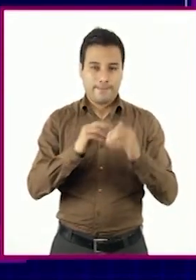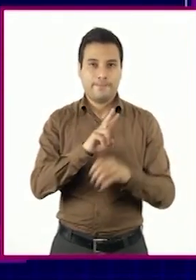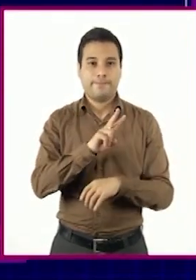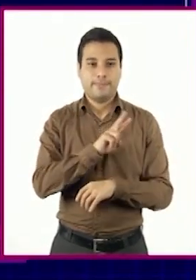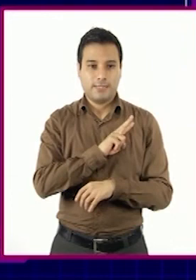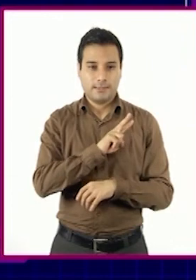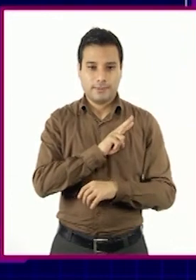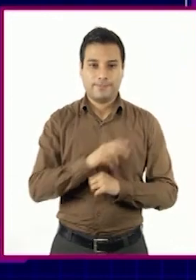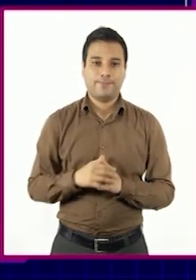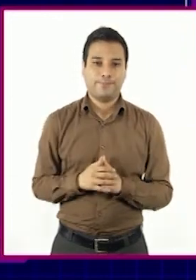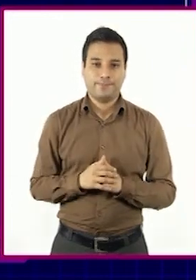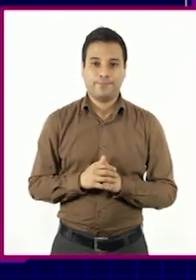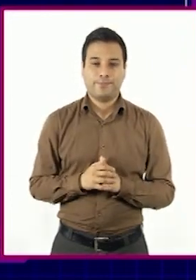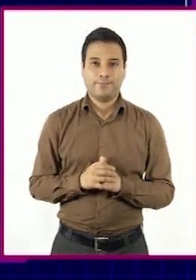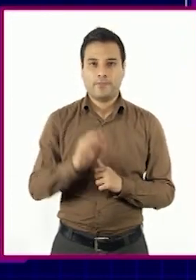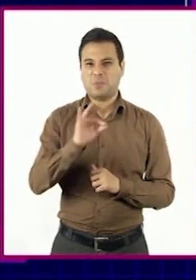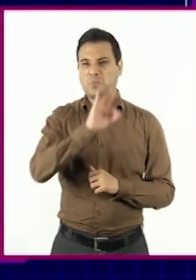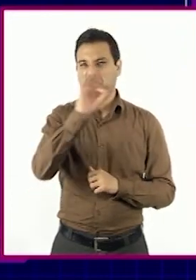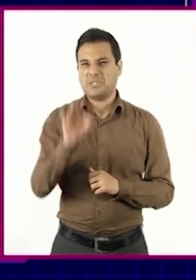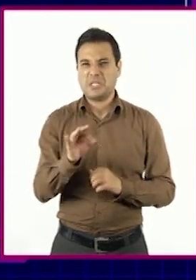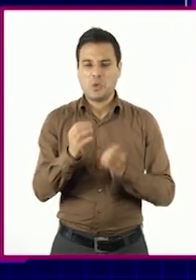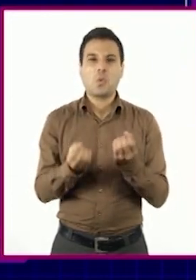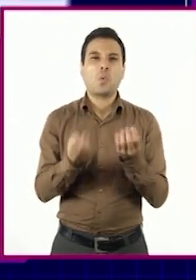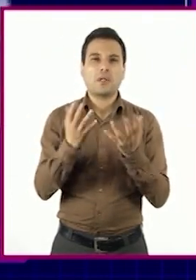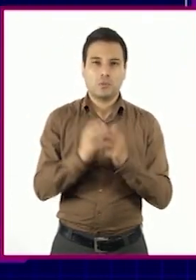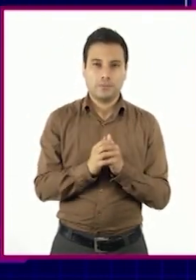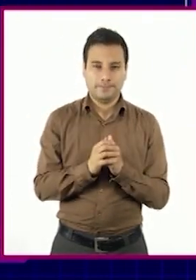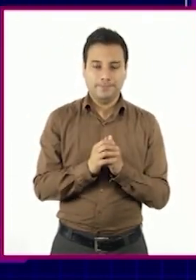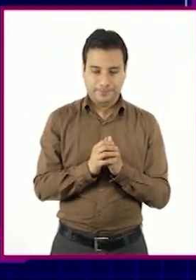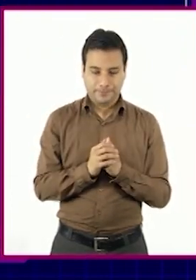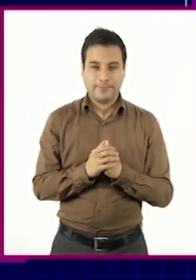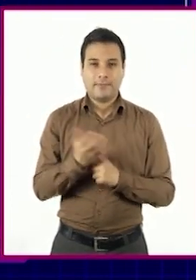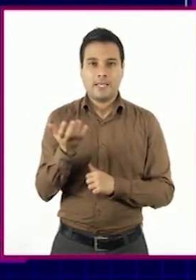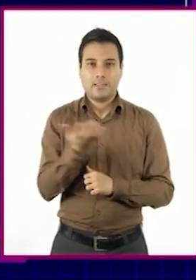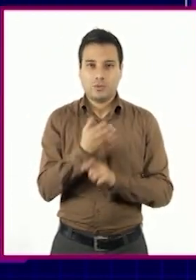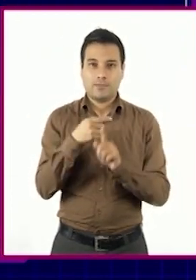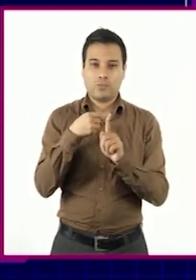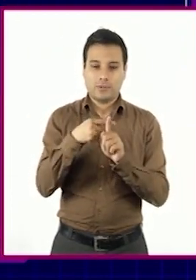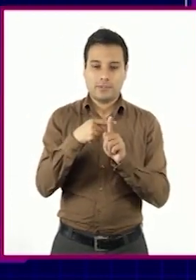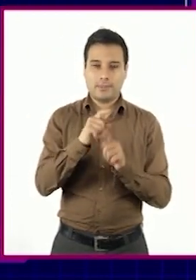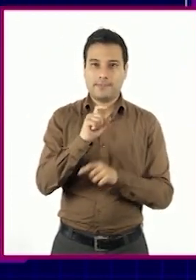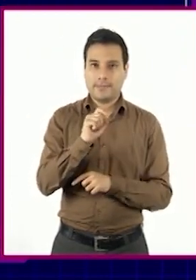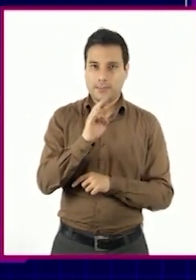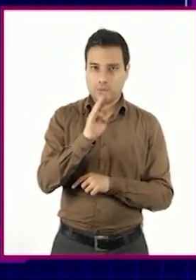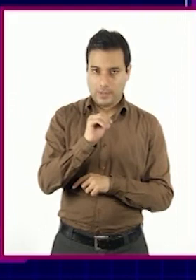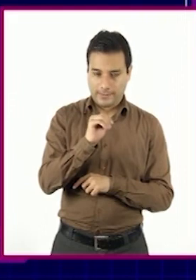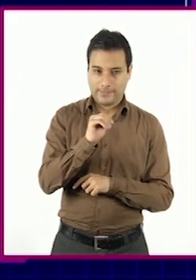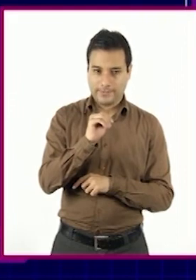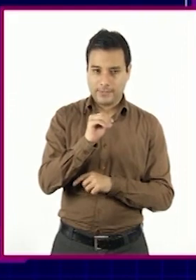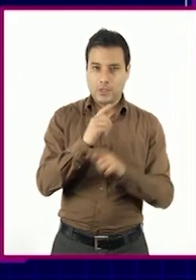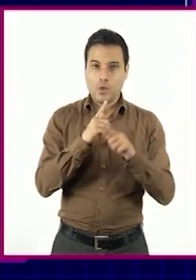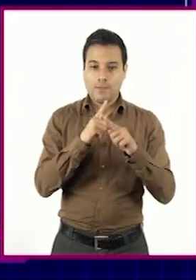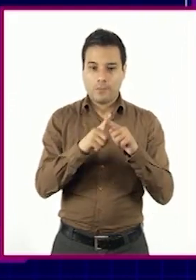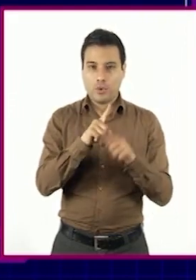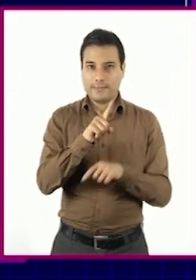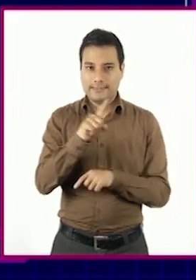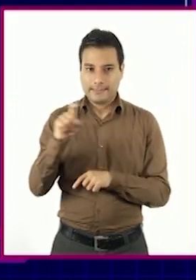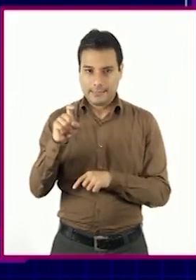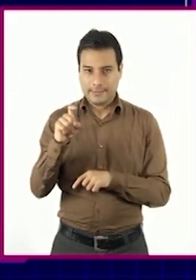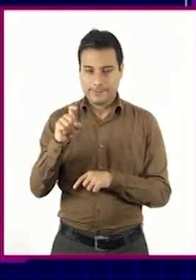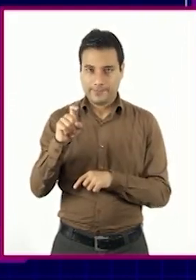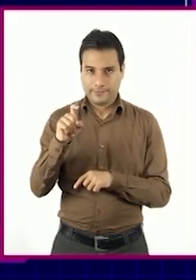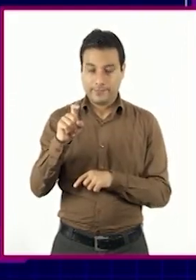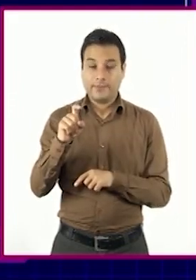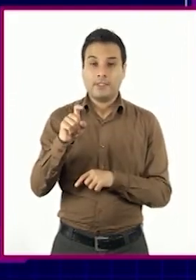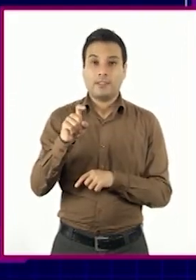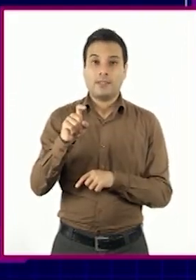Calculen sus porcentajes y ángulos. Acciones positivas 29. Se multiplica por 100 y el